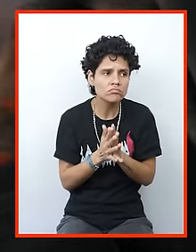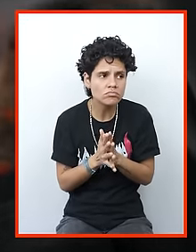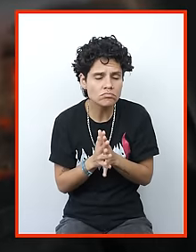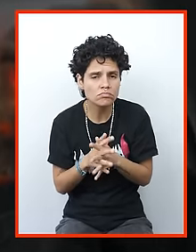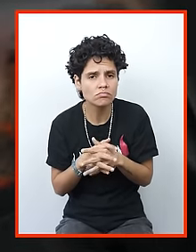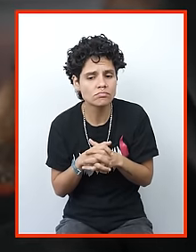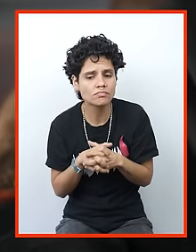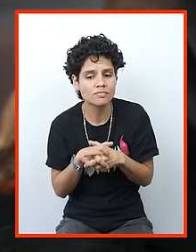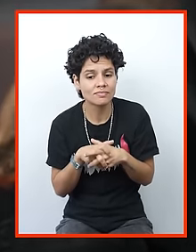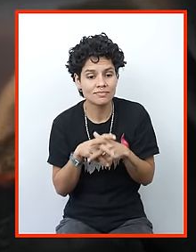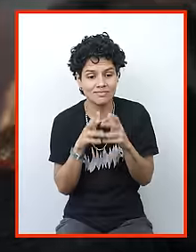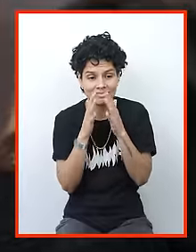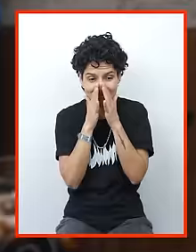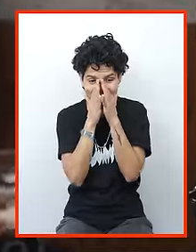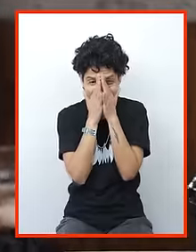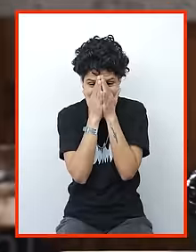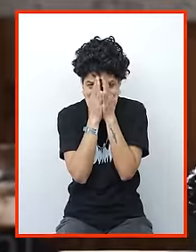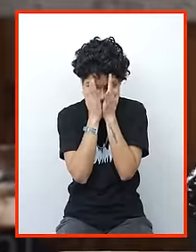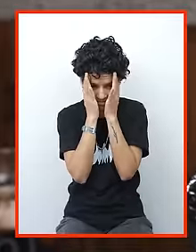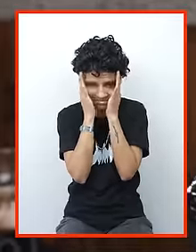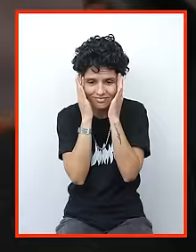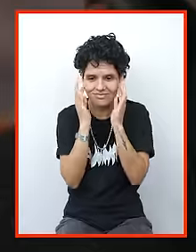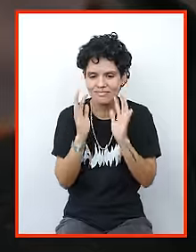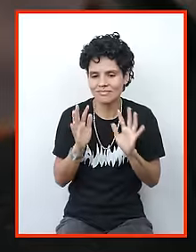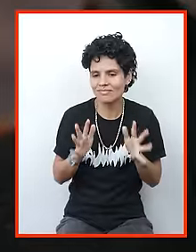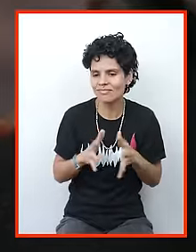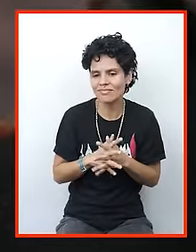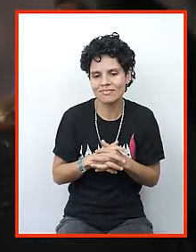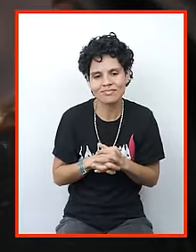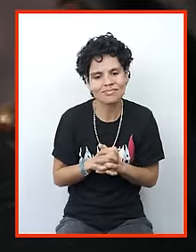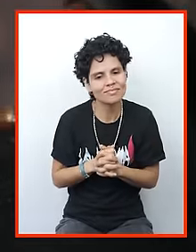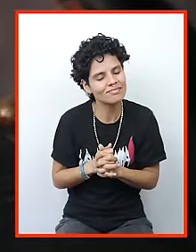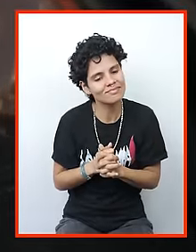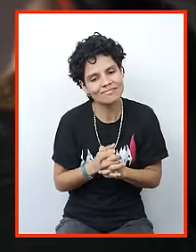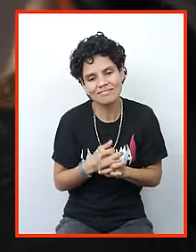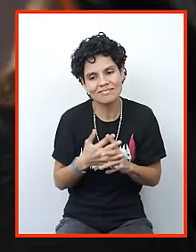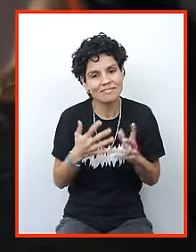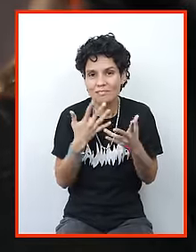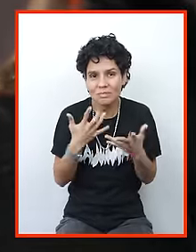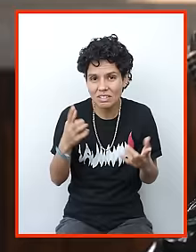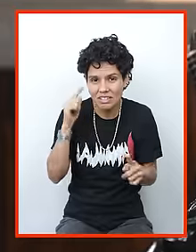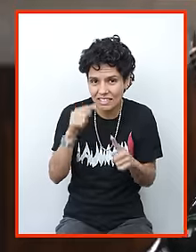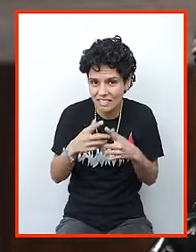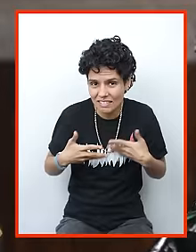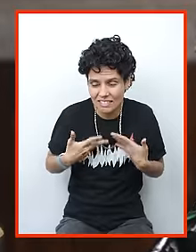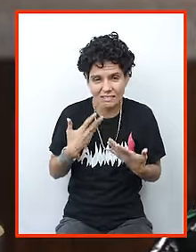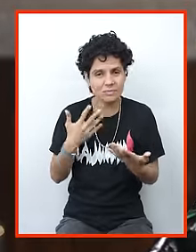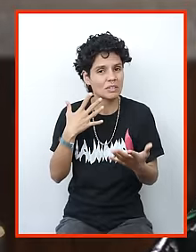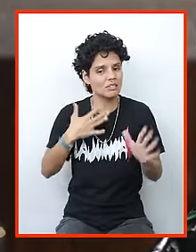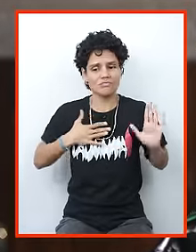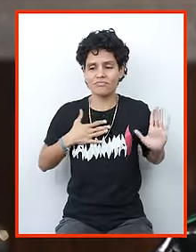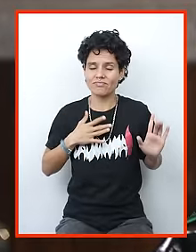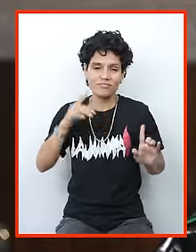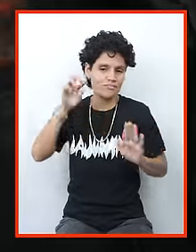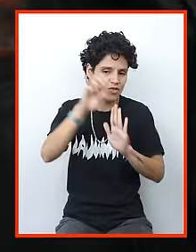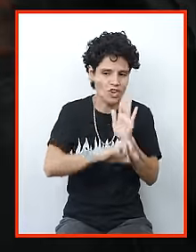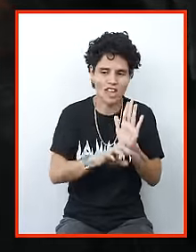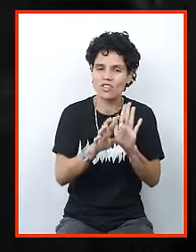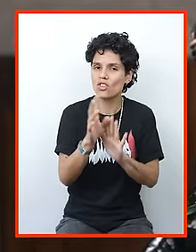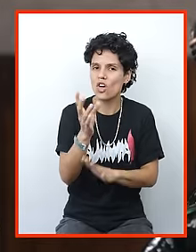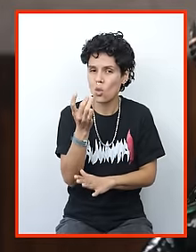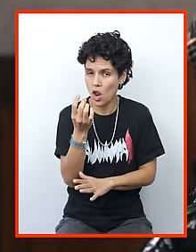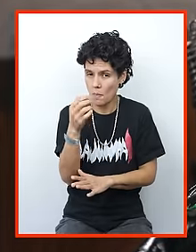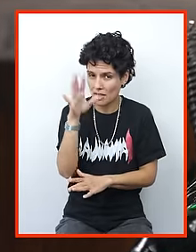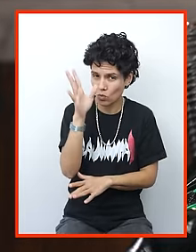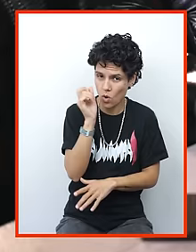Sí. Sí. Soy medio masoca, güey. ¿Poquito? Estaba por los proyectos. Todo por los proyectos. Sí. ¿Cuál dolió más, el labio o la mano? No, la